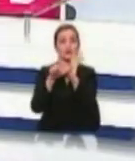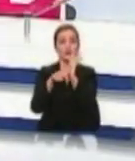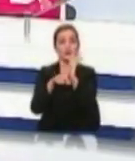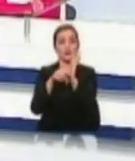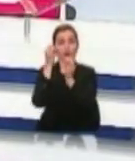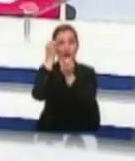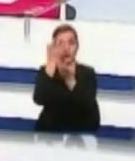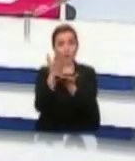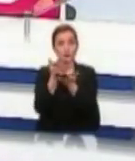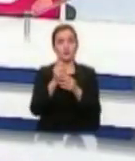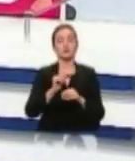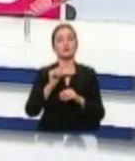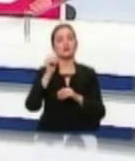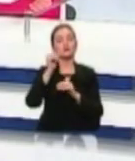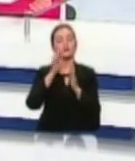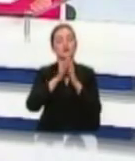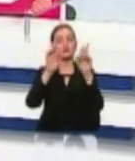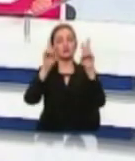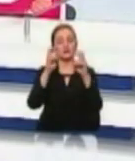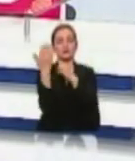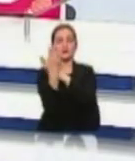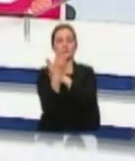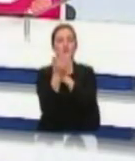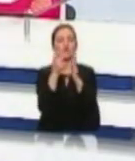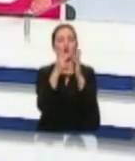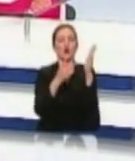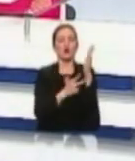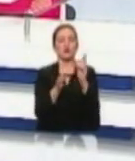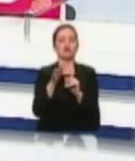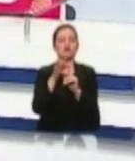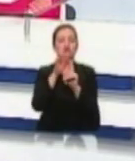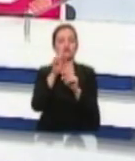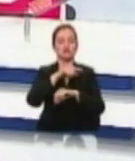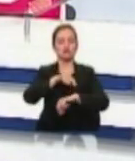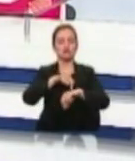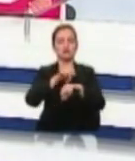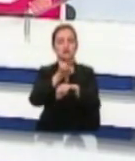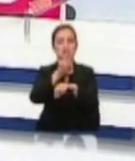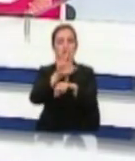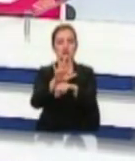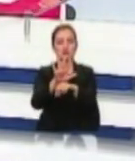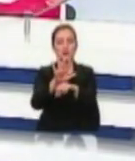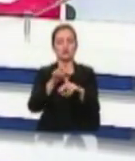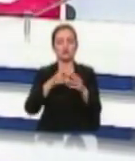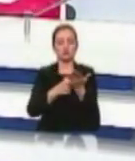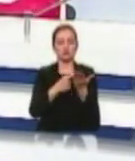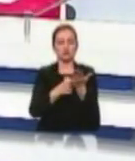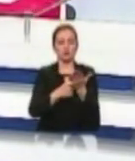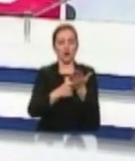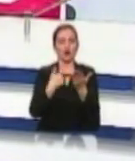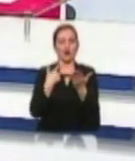8:31, le contamos que durante el programa Hora 25, que analizó la nueva estructura organizativa del Ejecutivo a través del Decreto